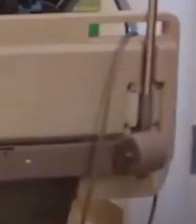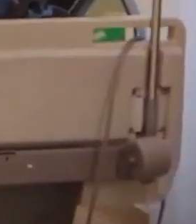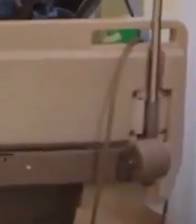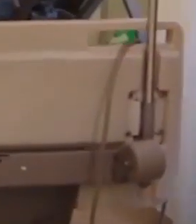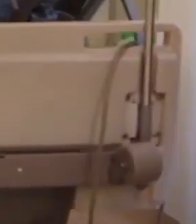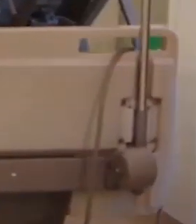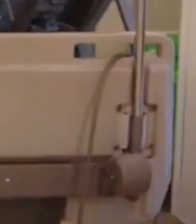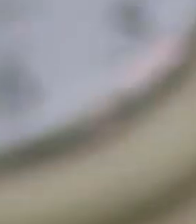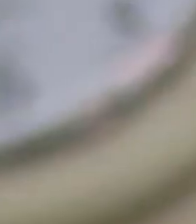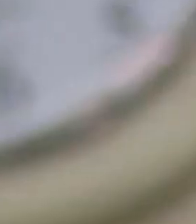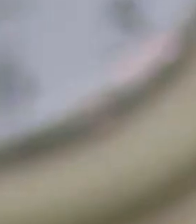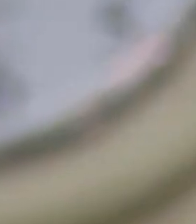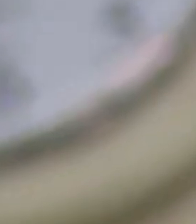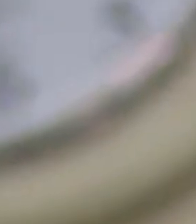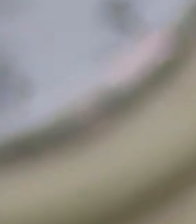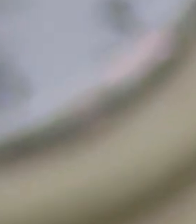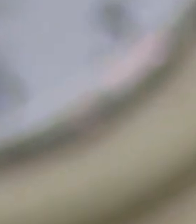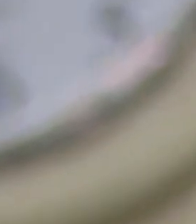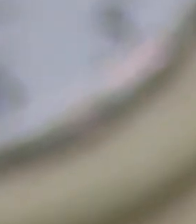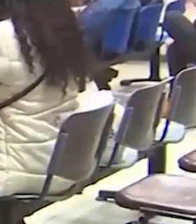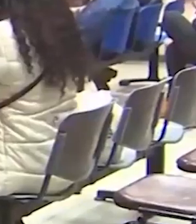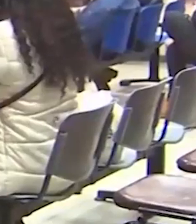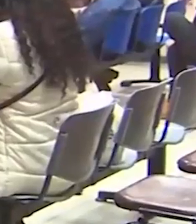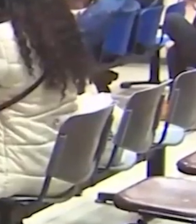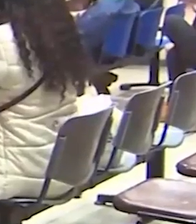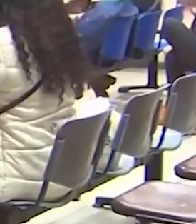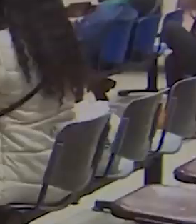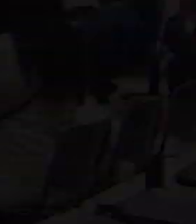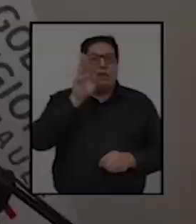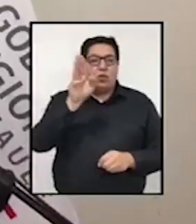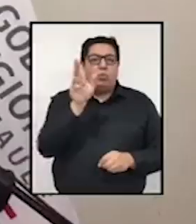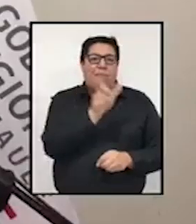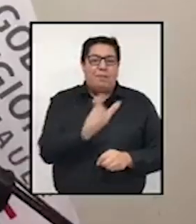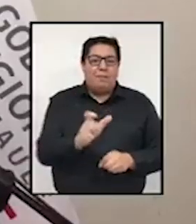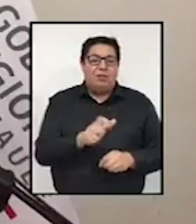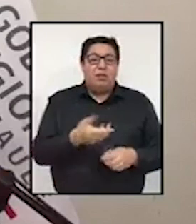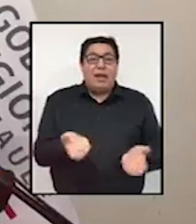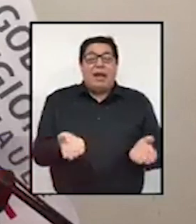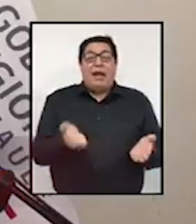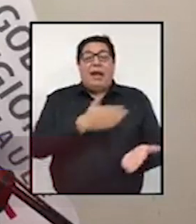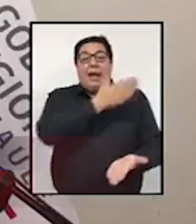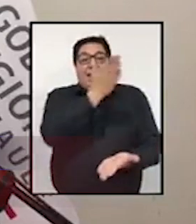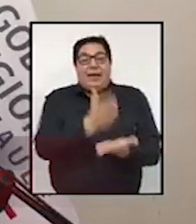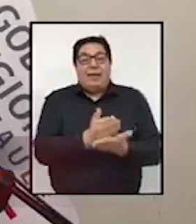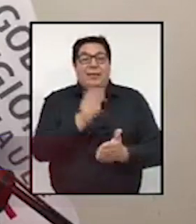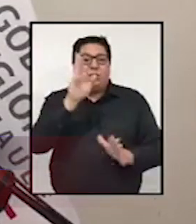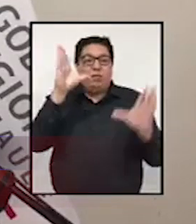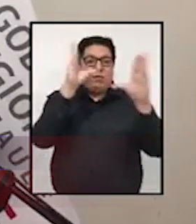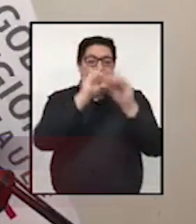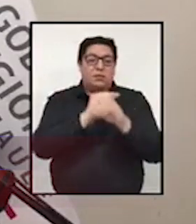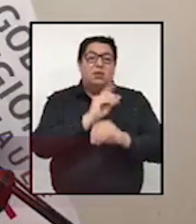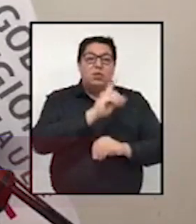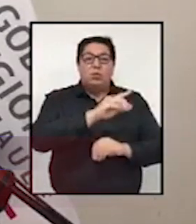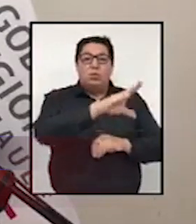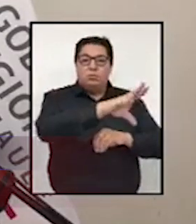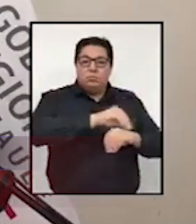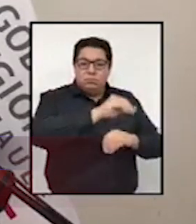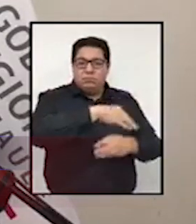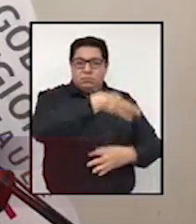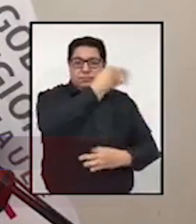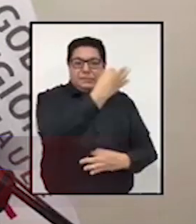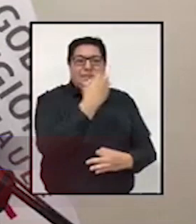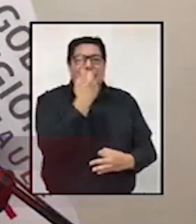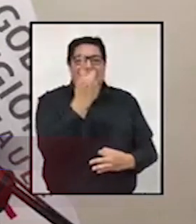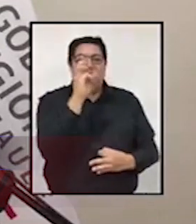embargo la gran mayoría da resultado negativo a la enfermedad nosotros lo hacemos día a las 9 de la noche pero se hace poco rato nos llegaron